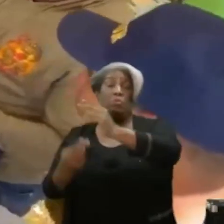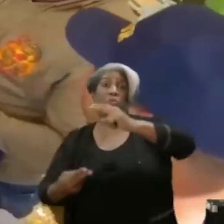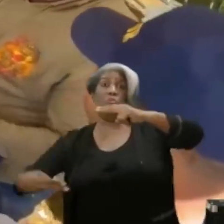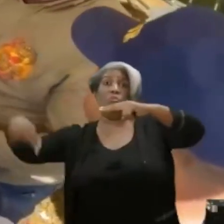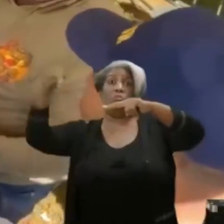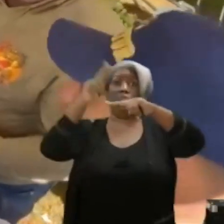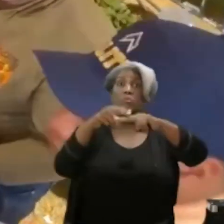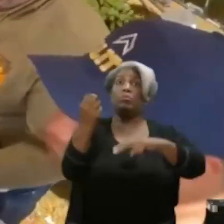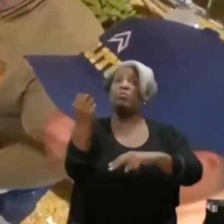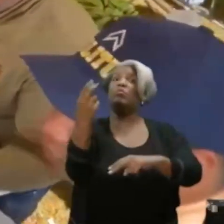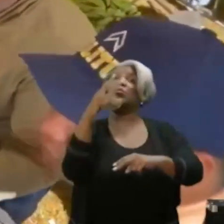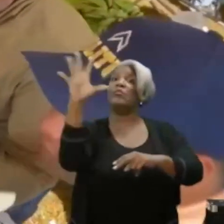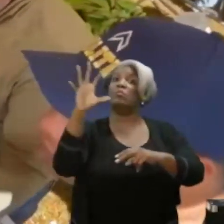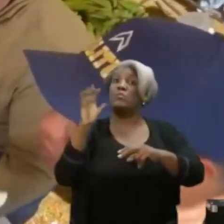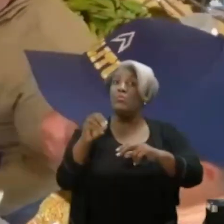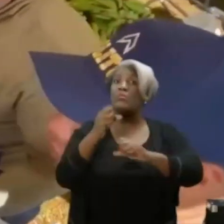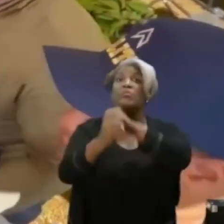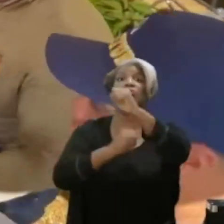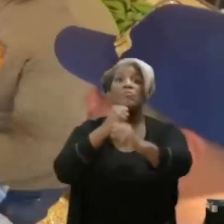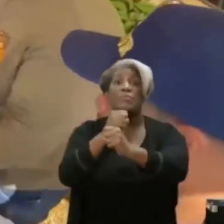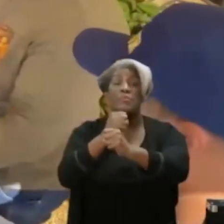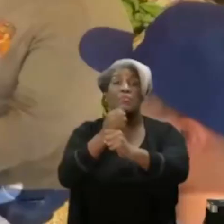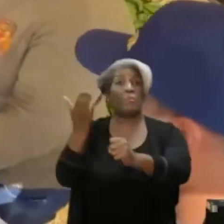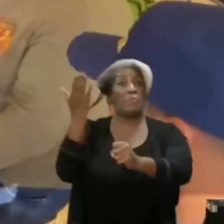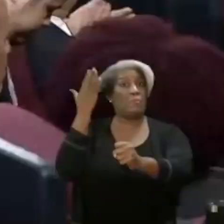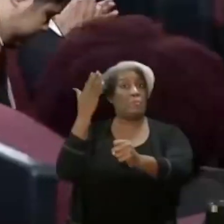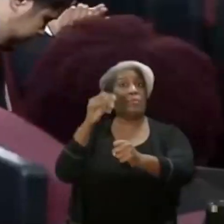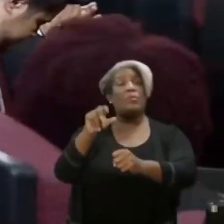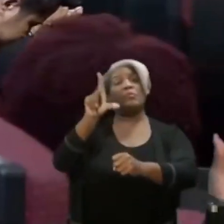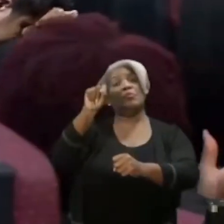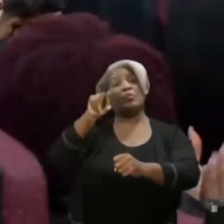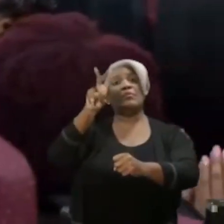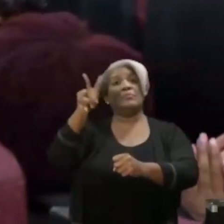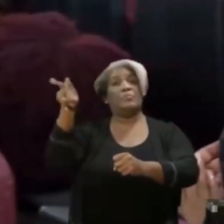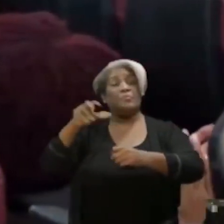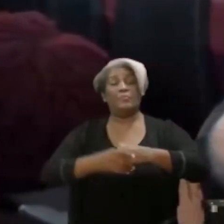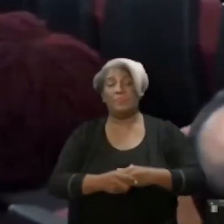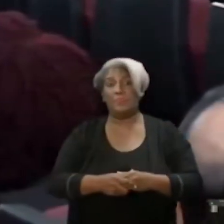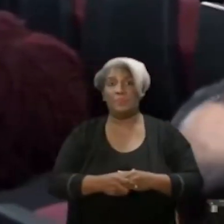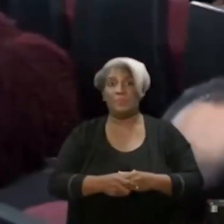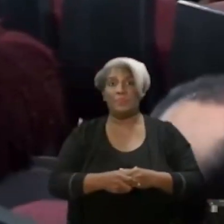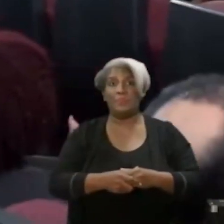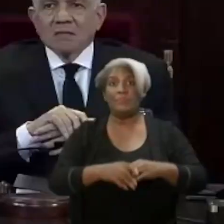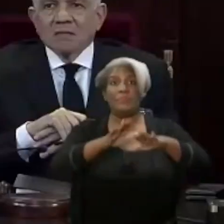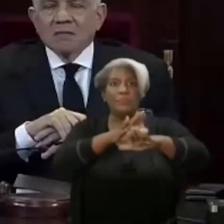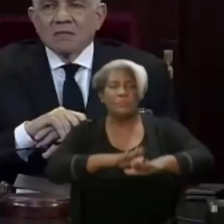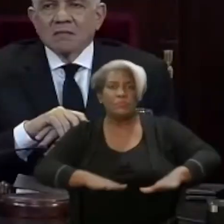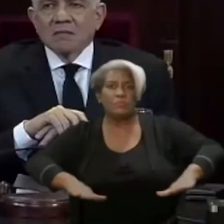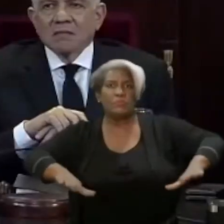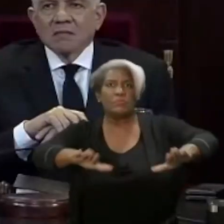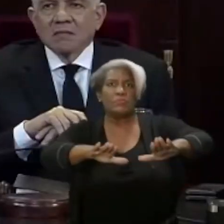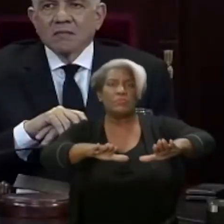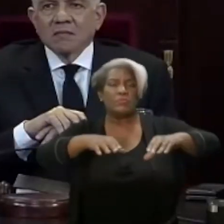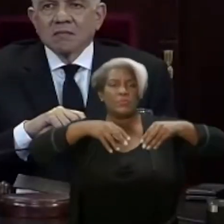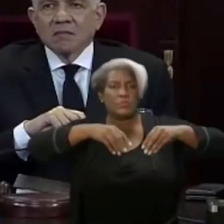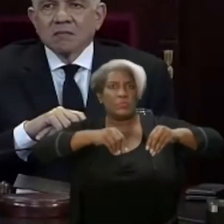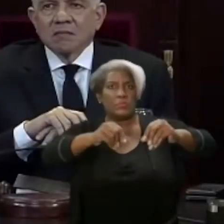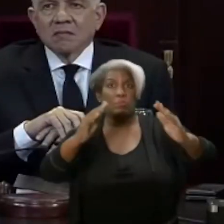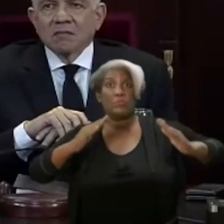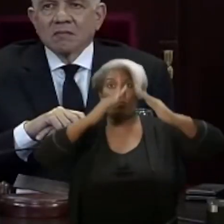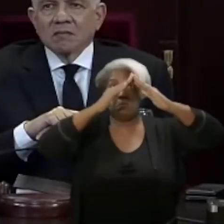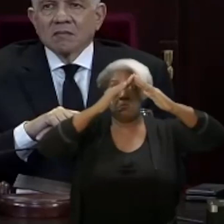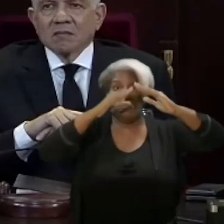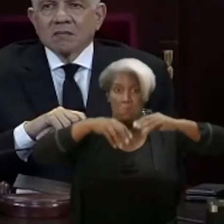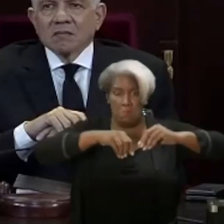un 12% en el 2022. La producción de invernaderos ha pasado de